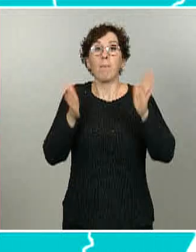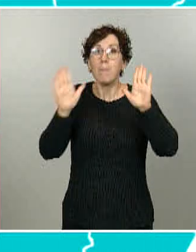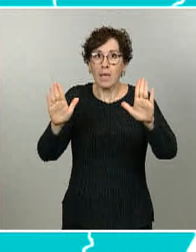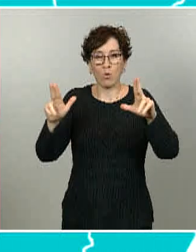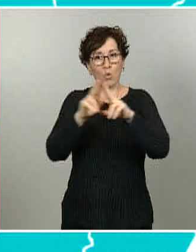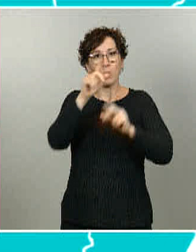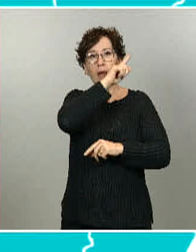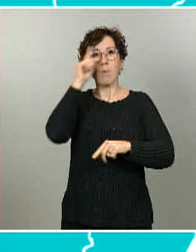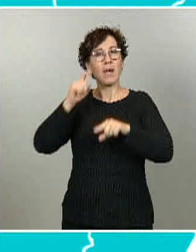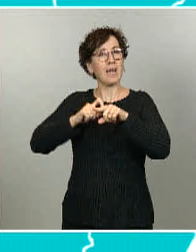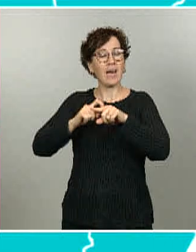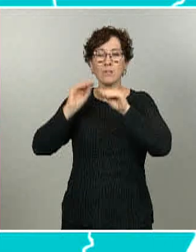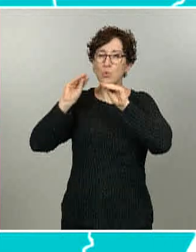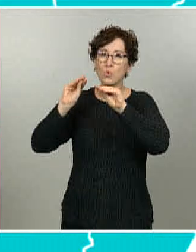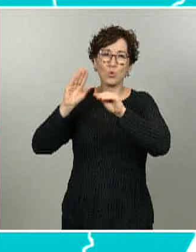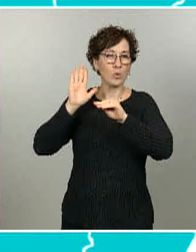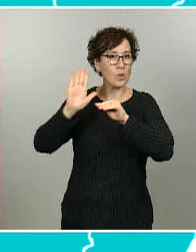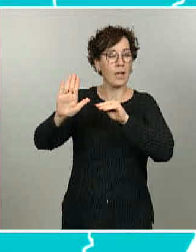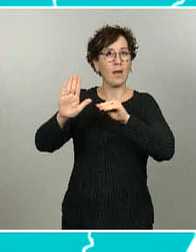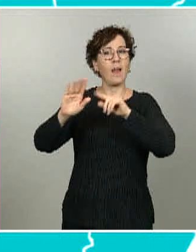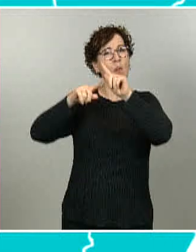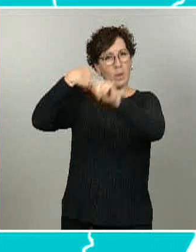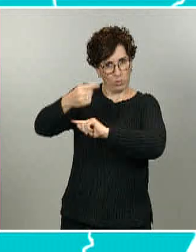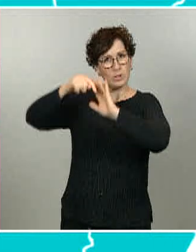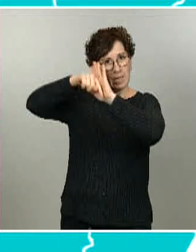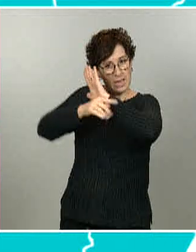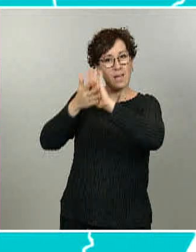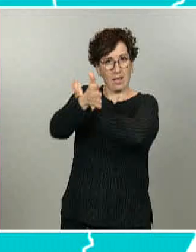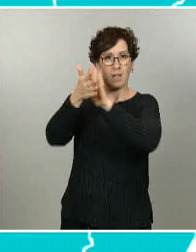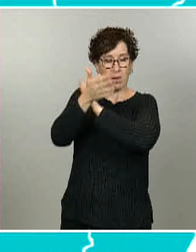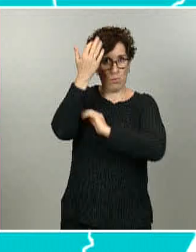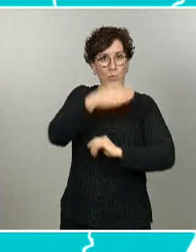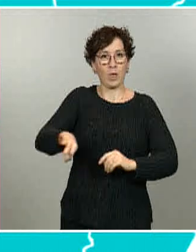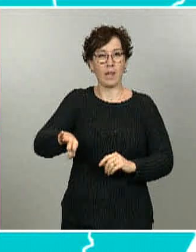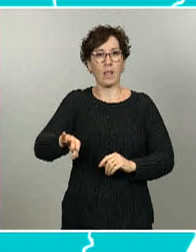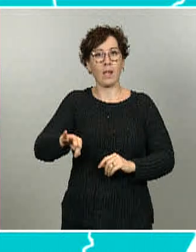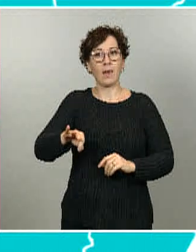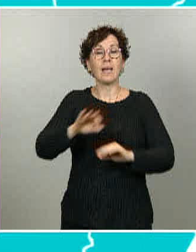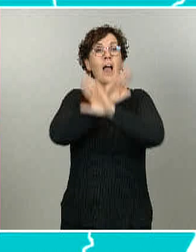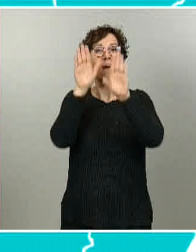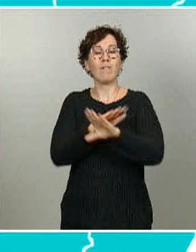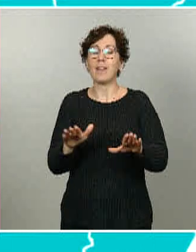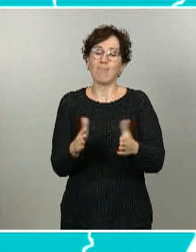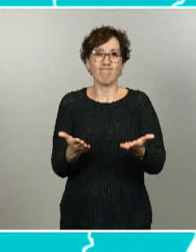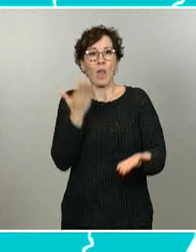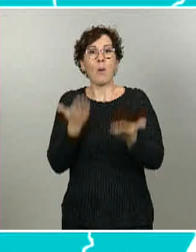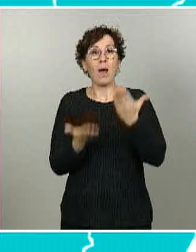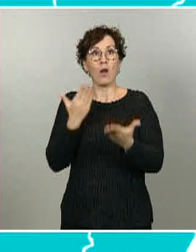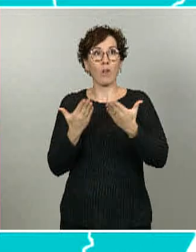características particulares que luego, si quieren, podemos entrar a discutir un poco más en detalle, que hace que la valoración conjunta que se ha